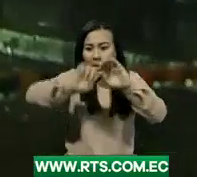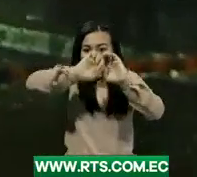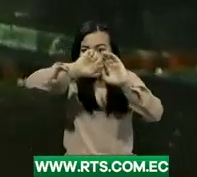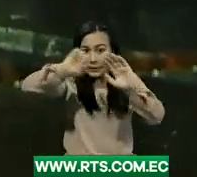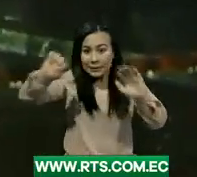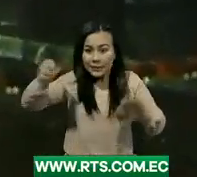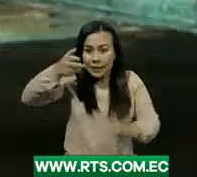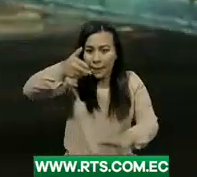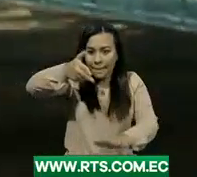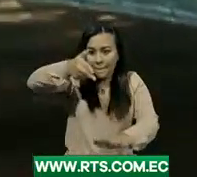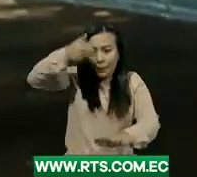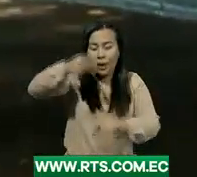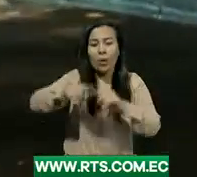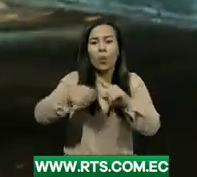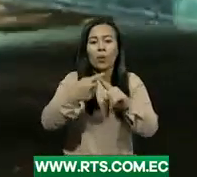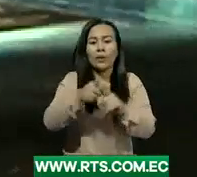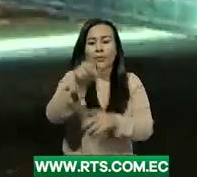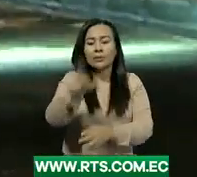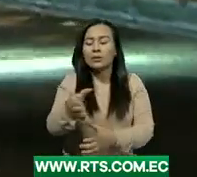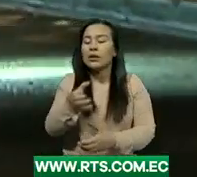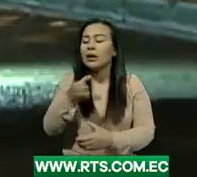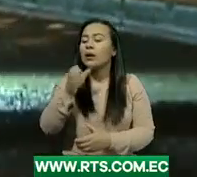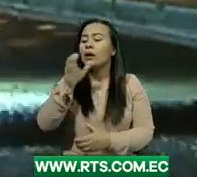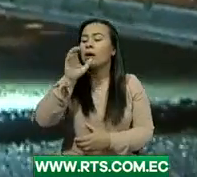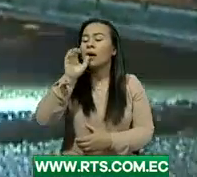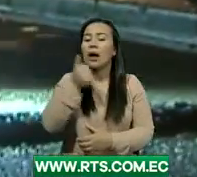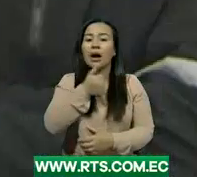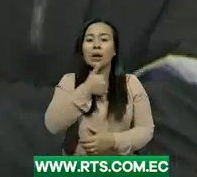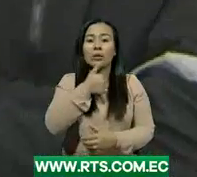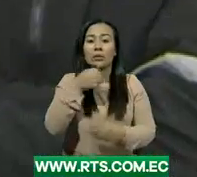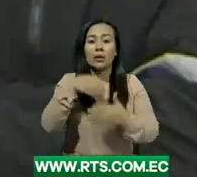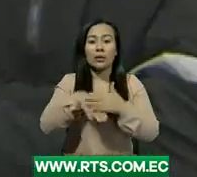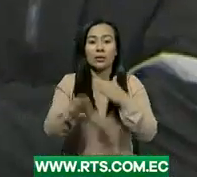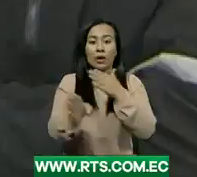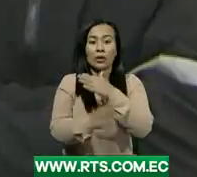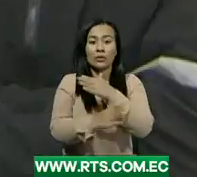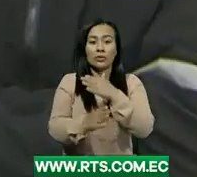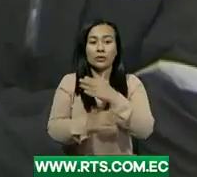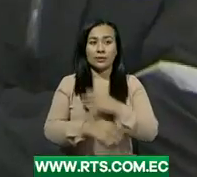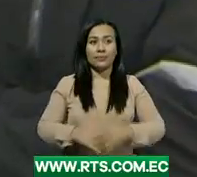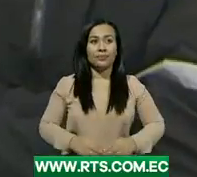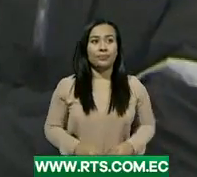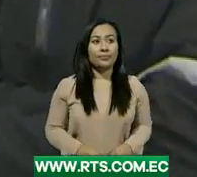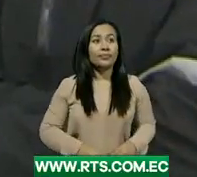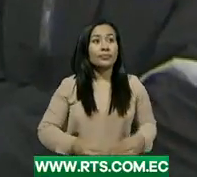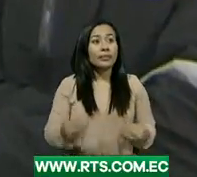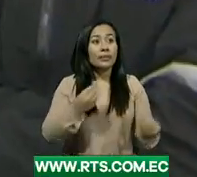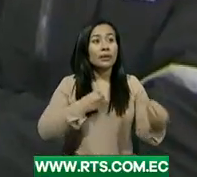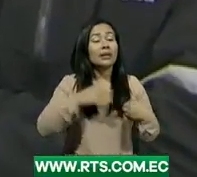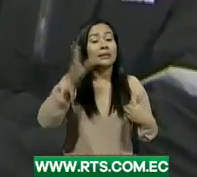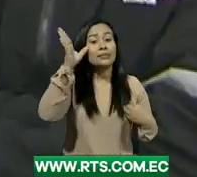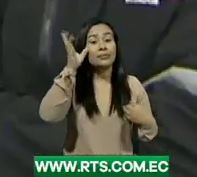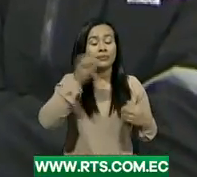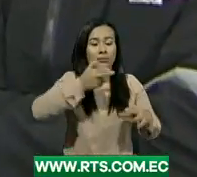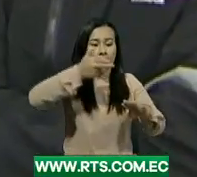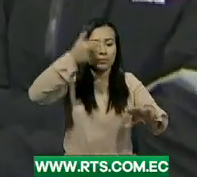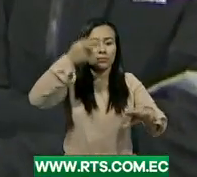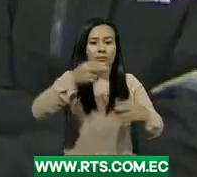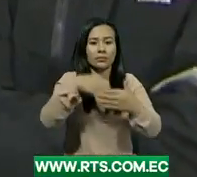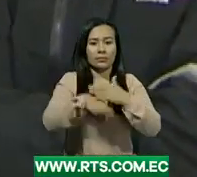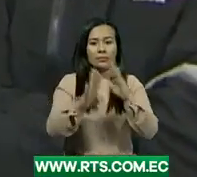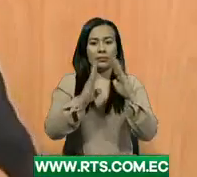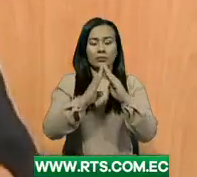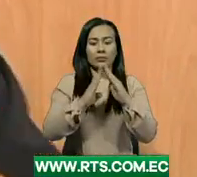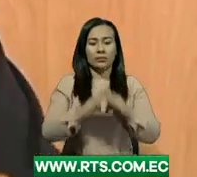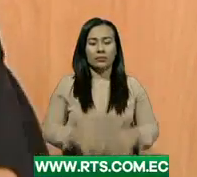ella se encontraba bebiendo agua en la cocina del domicilio. Sin embargo, la fiscalía considera que los disparos se dieron dentro de la